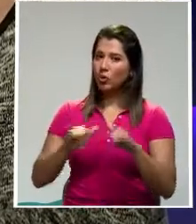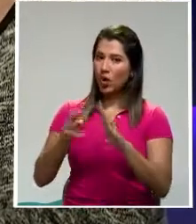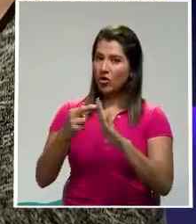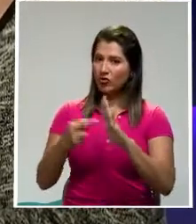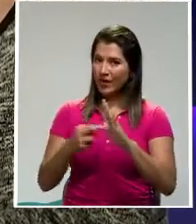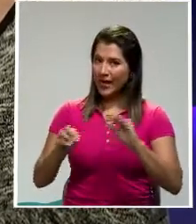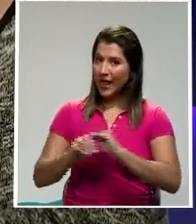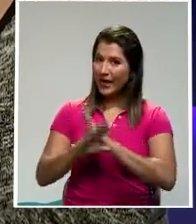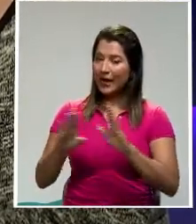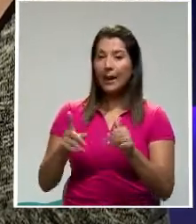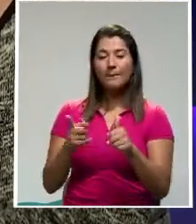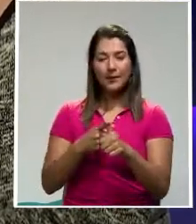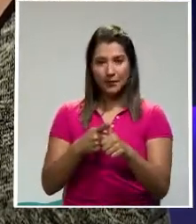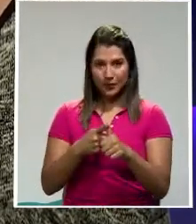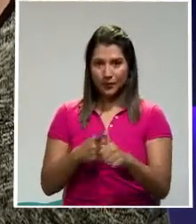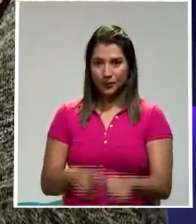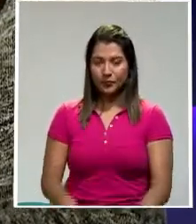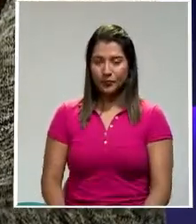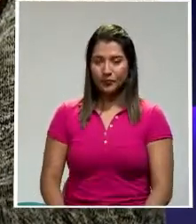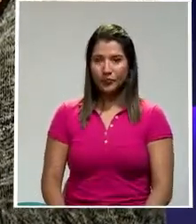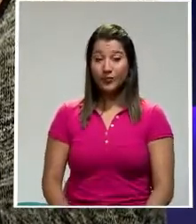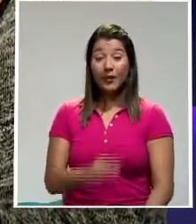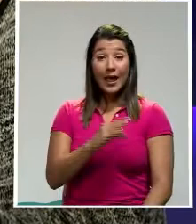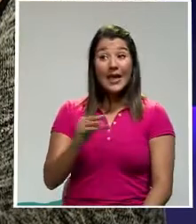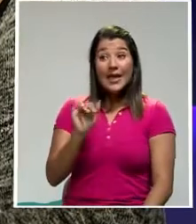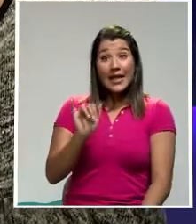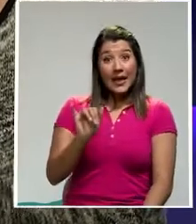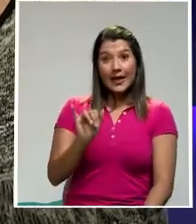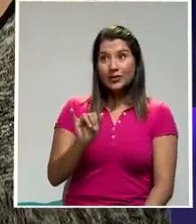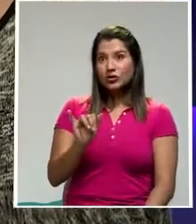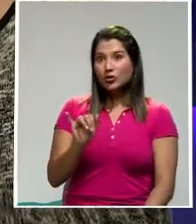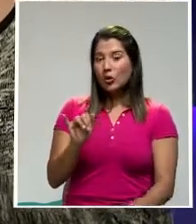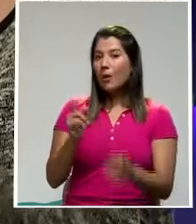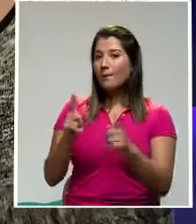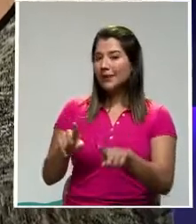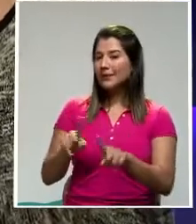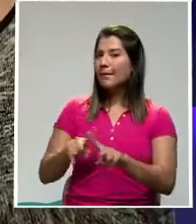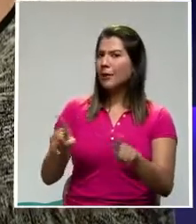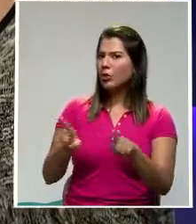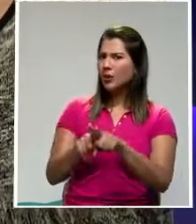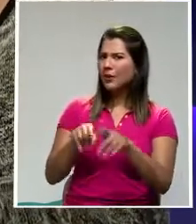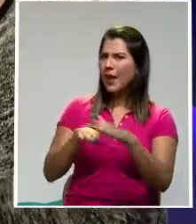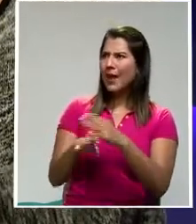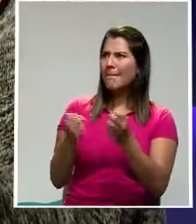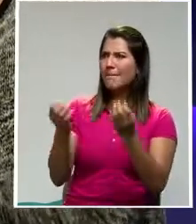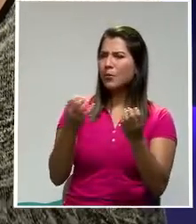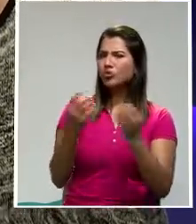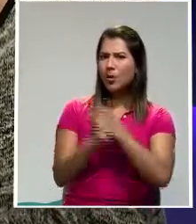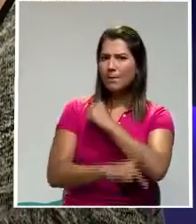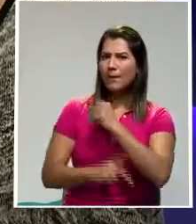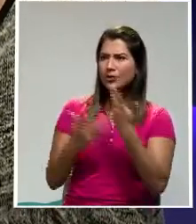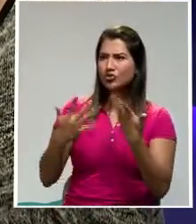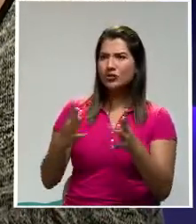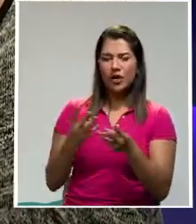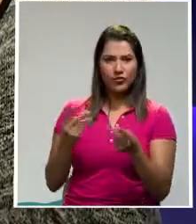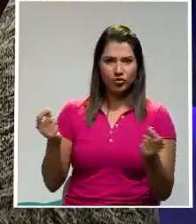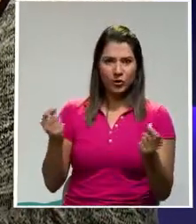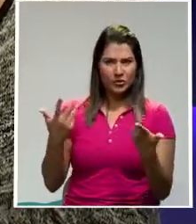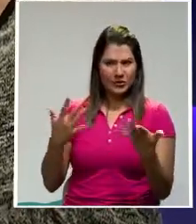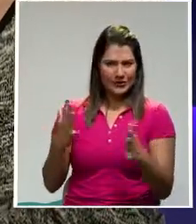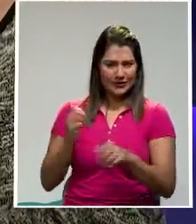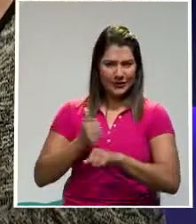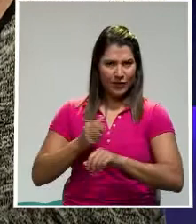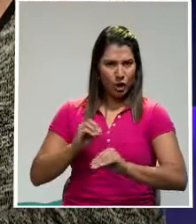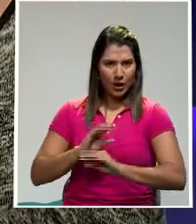claras primero. Y eso es algo que viene, pero es algo que también en muchos países está resuelto y esas reglas